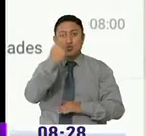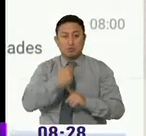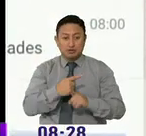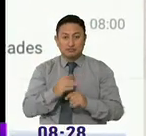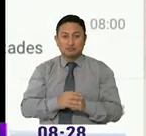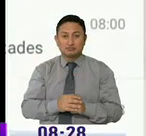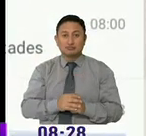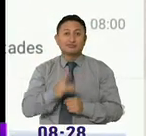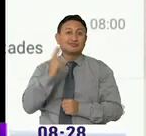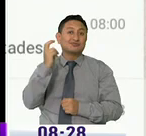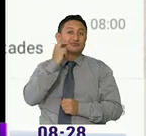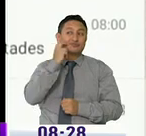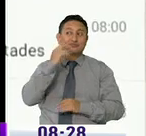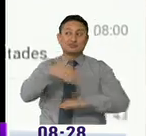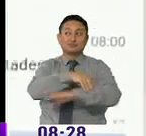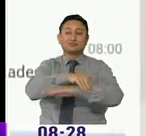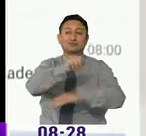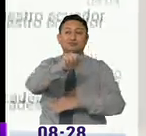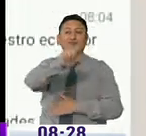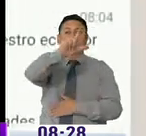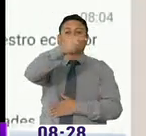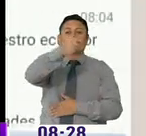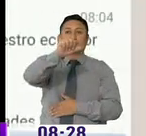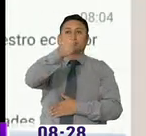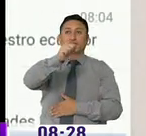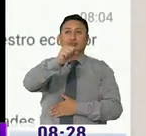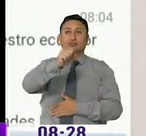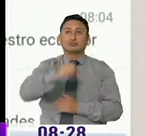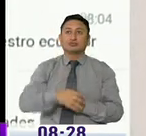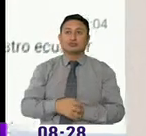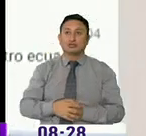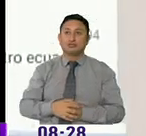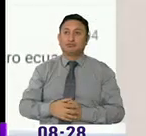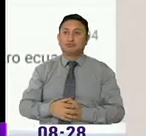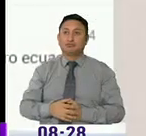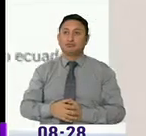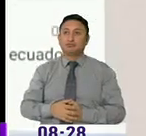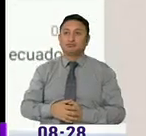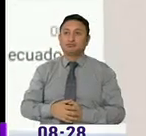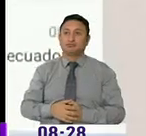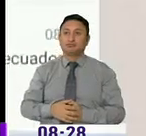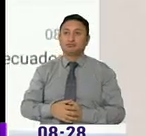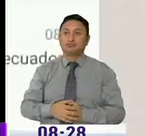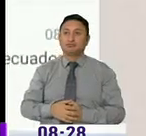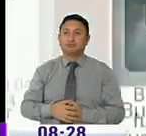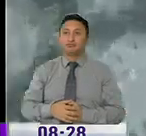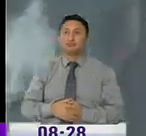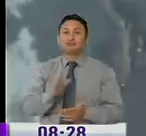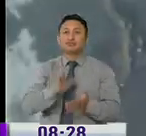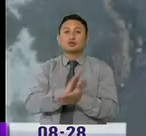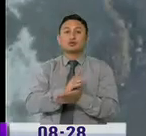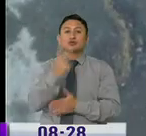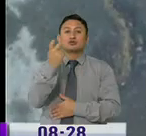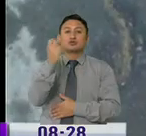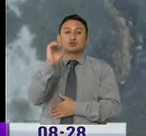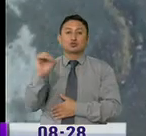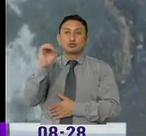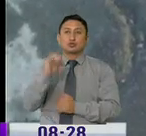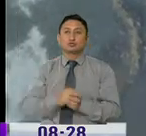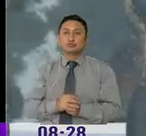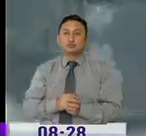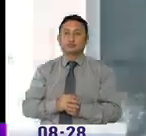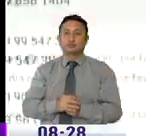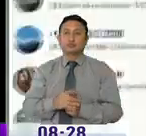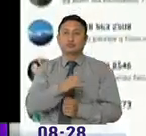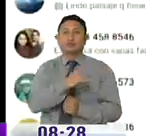San Isidro del Inca, calle Algas y Fucsias. Esto hemos reportado algunas veces, espero que ya lo hayan hecho. Escuela Fiscal 12 de octubre, gracias. Y el